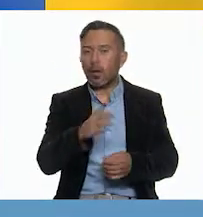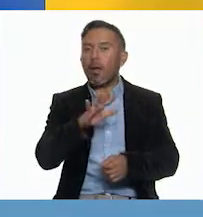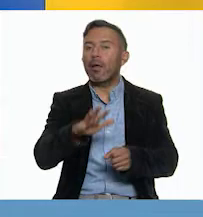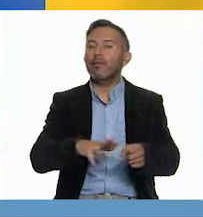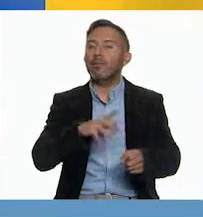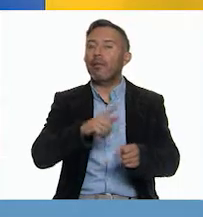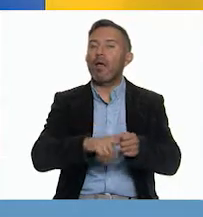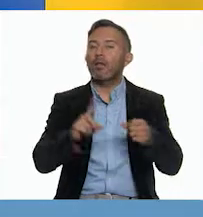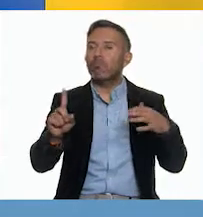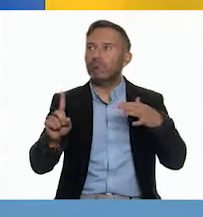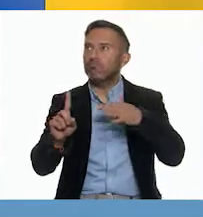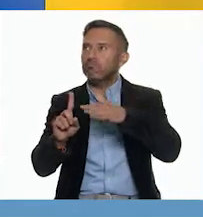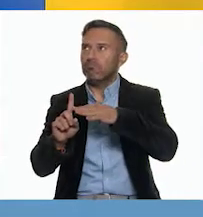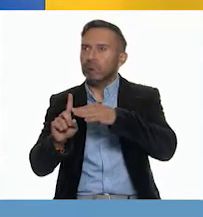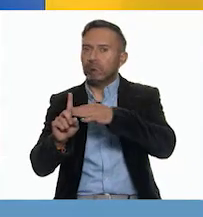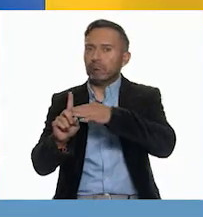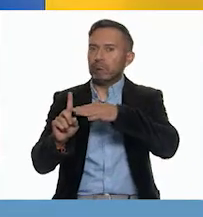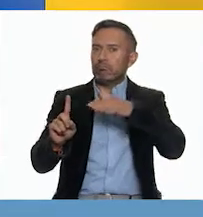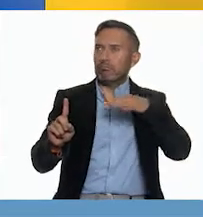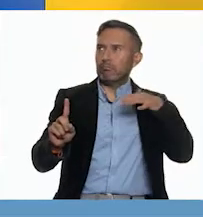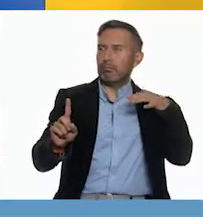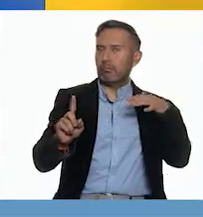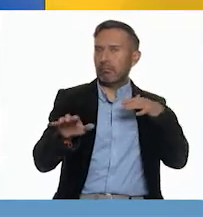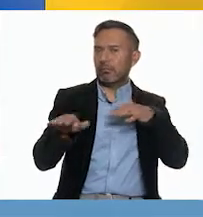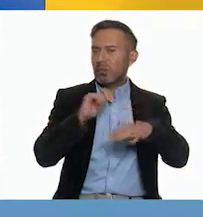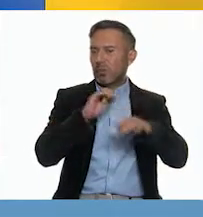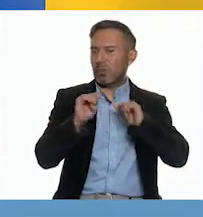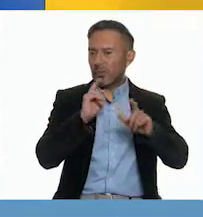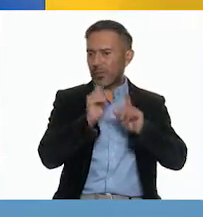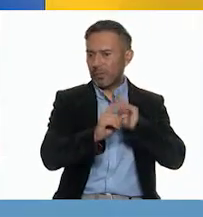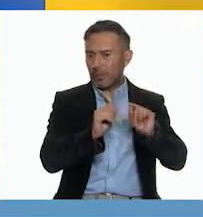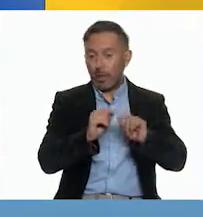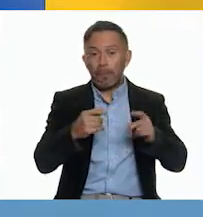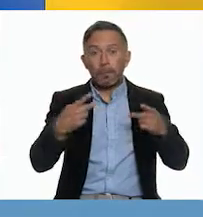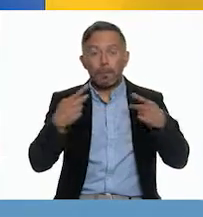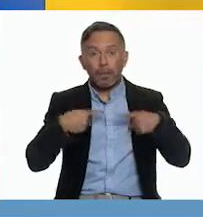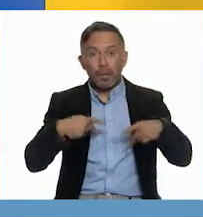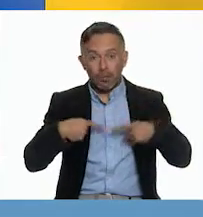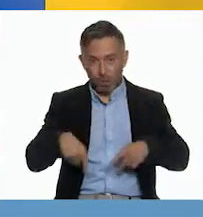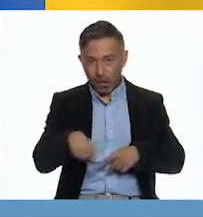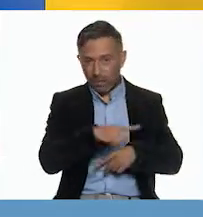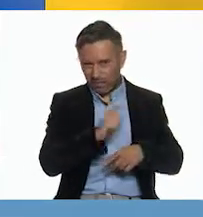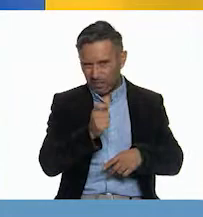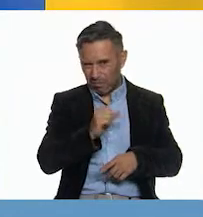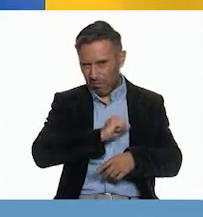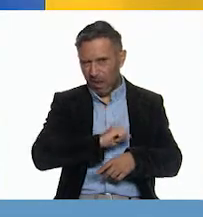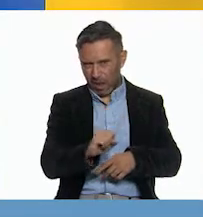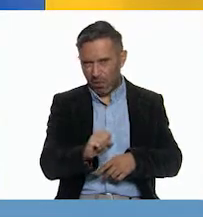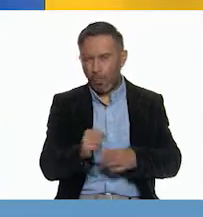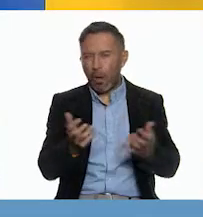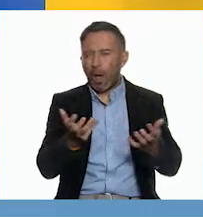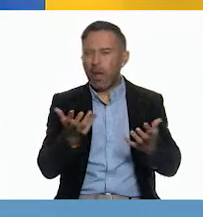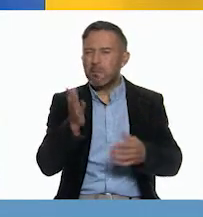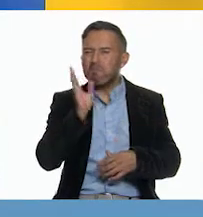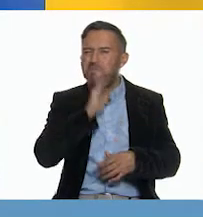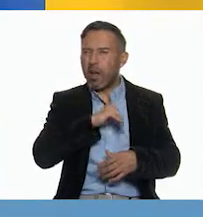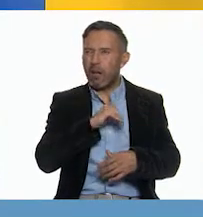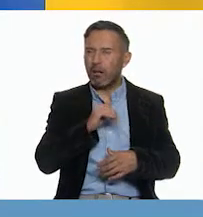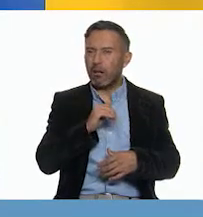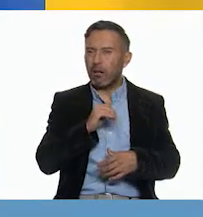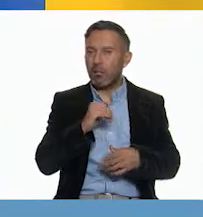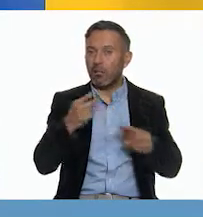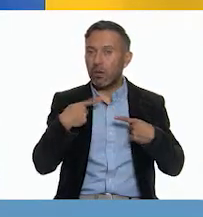ella. Y es que cuando las personas son malas o hacen cosas malas, normalmente los demás procuran